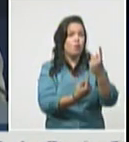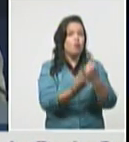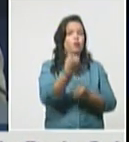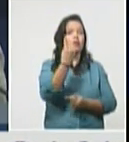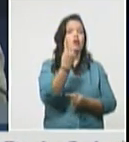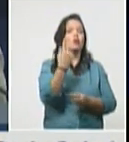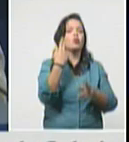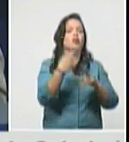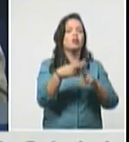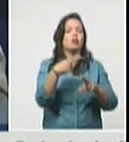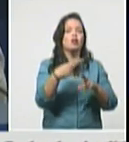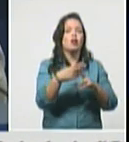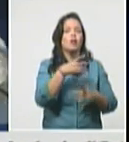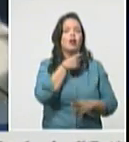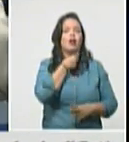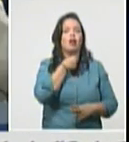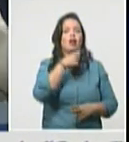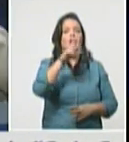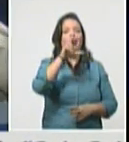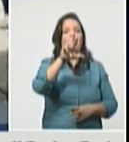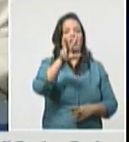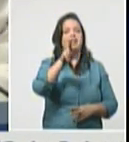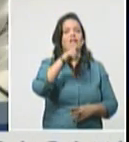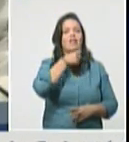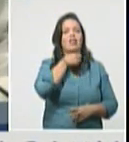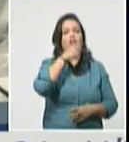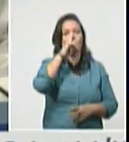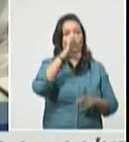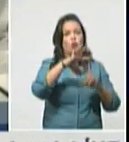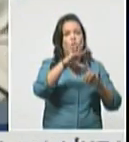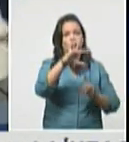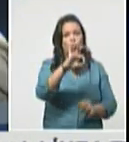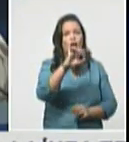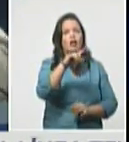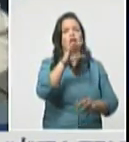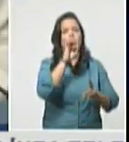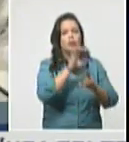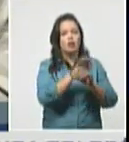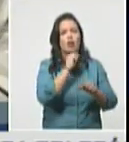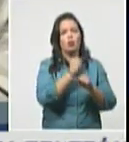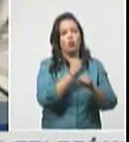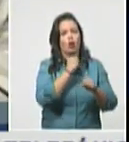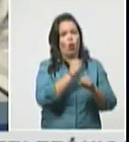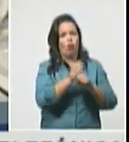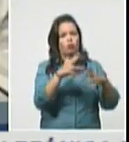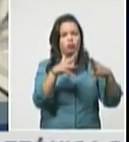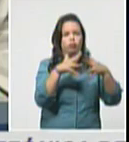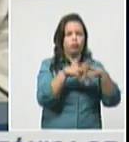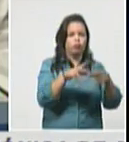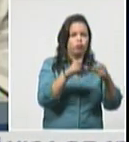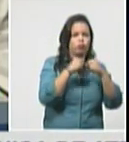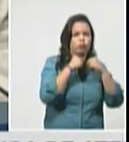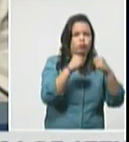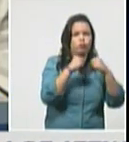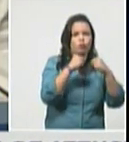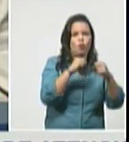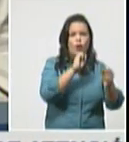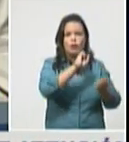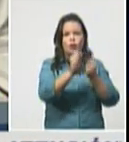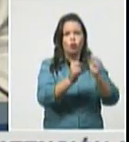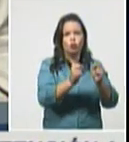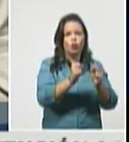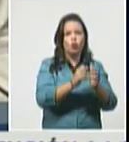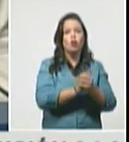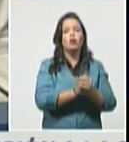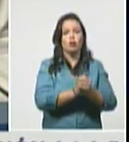el trabajo allí mancomunado y las medidas se logró yugular en un breve tiempo. Aquí en el Carmelo creo que fue uno